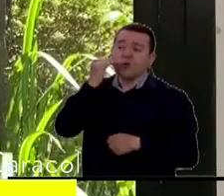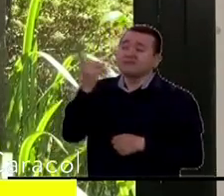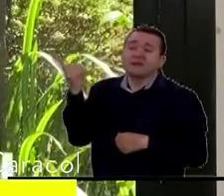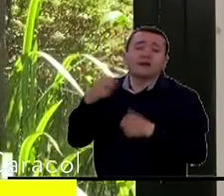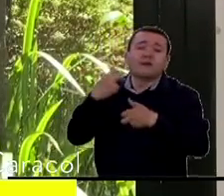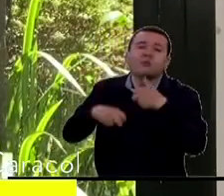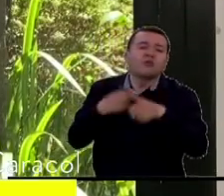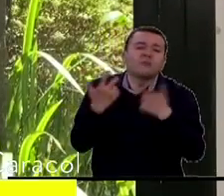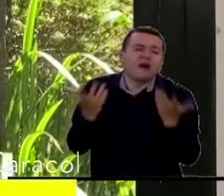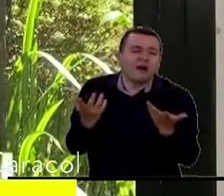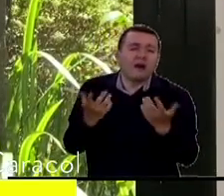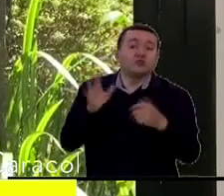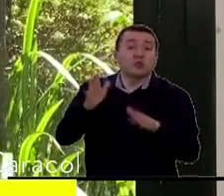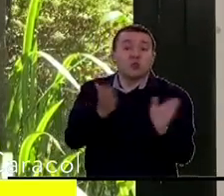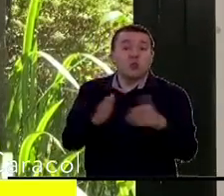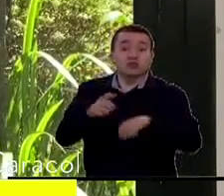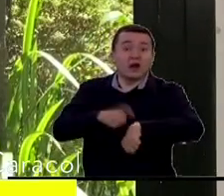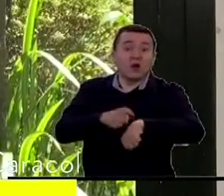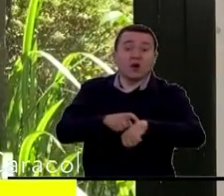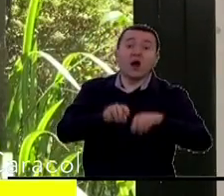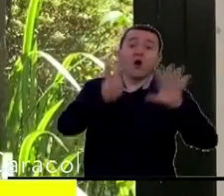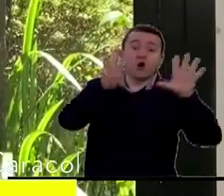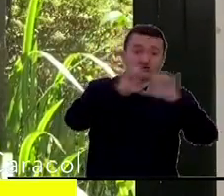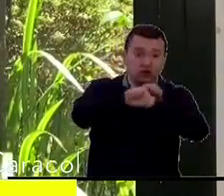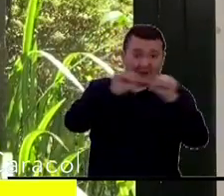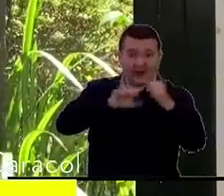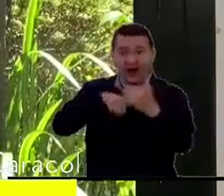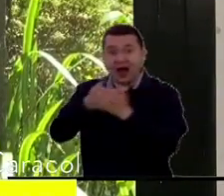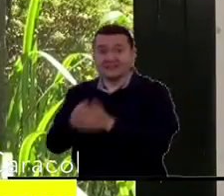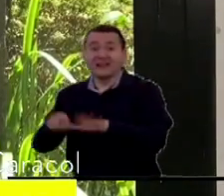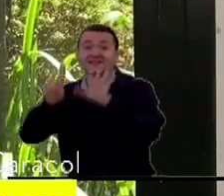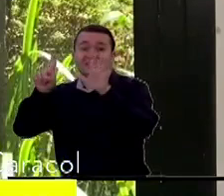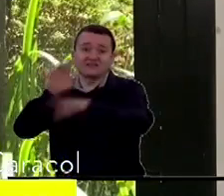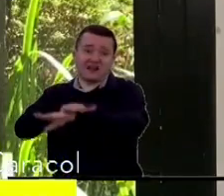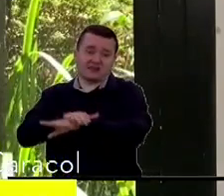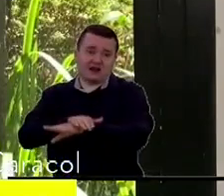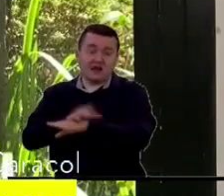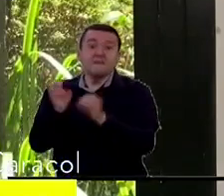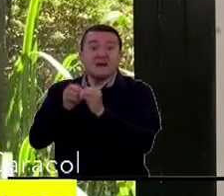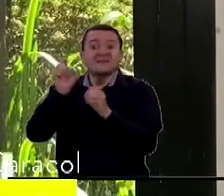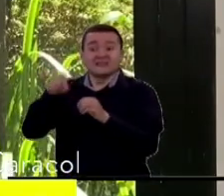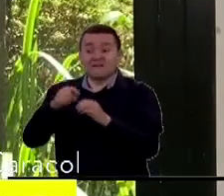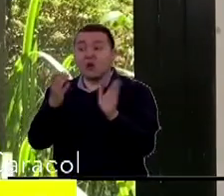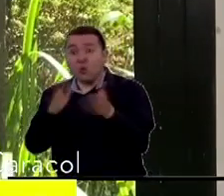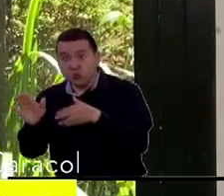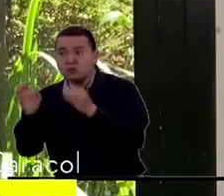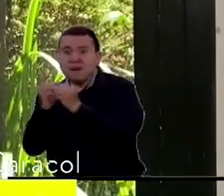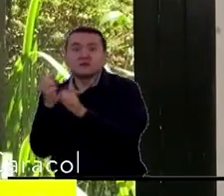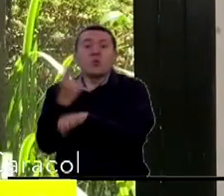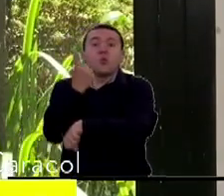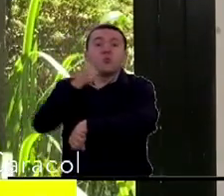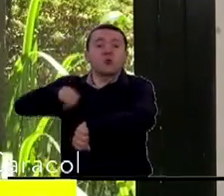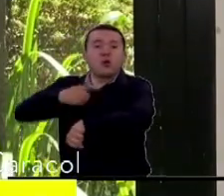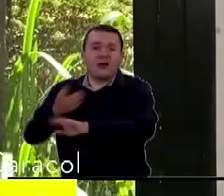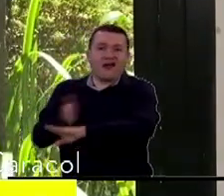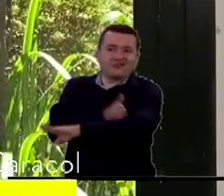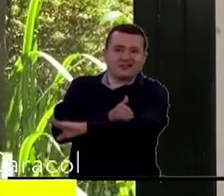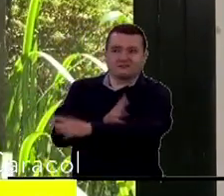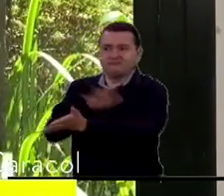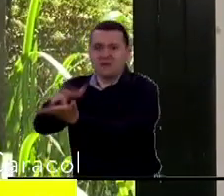a 6 de la tarde entonces y fuera de eso tenemos que llegar una hora antes del curso es alguien que trabaja en un horario de oficina pues